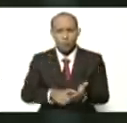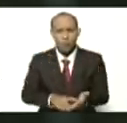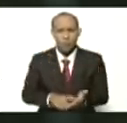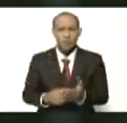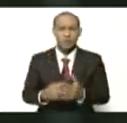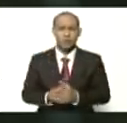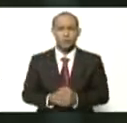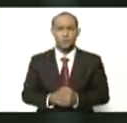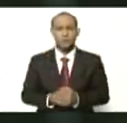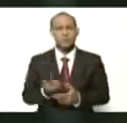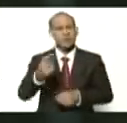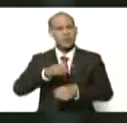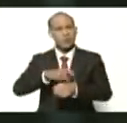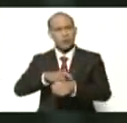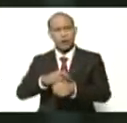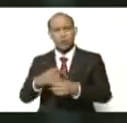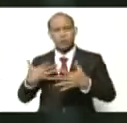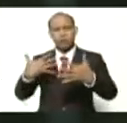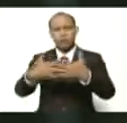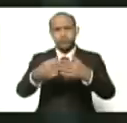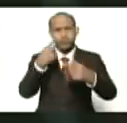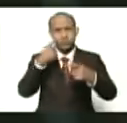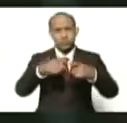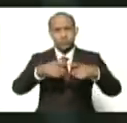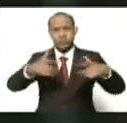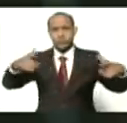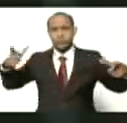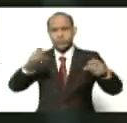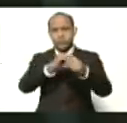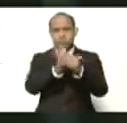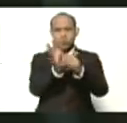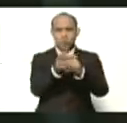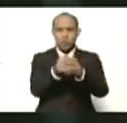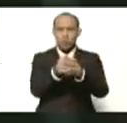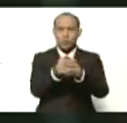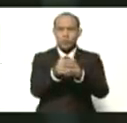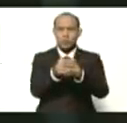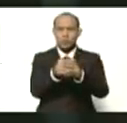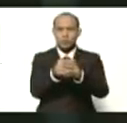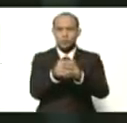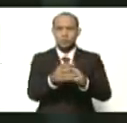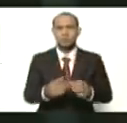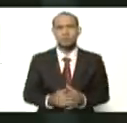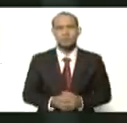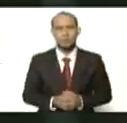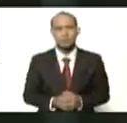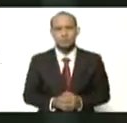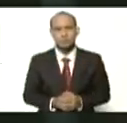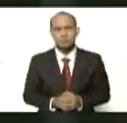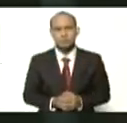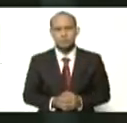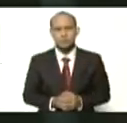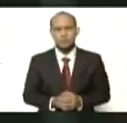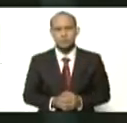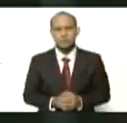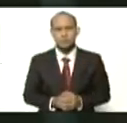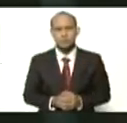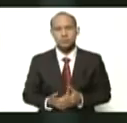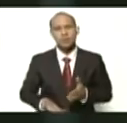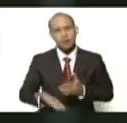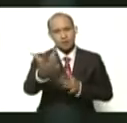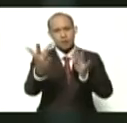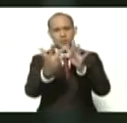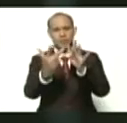que hemos visto aumentado los números precisamente por el tema de la nueva cepa amazónica en adelante